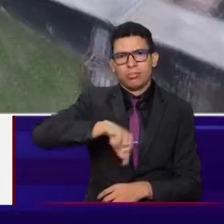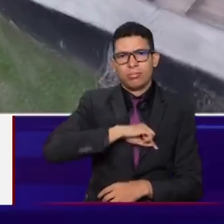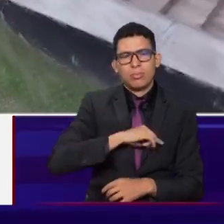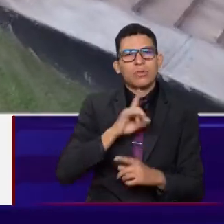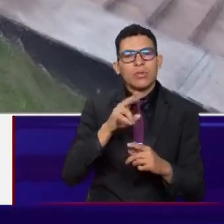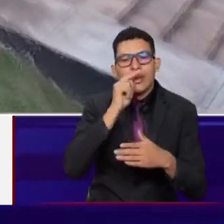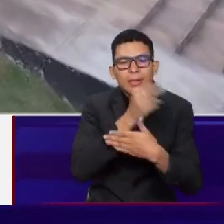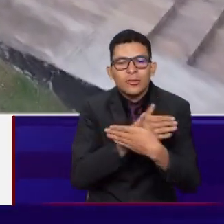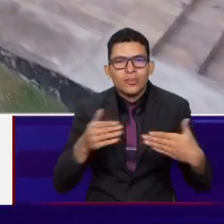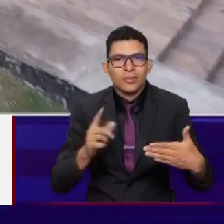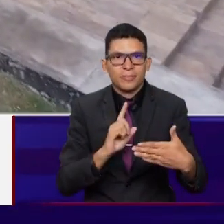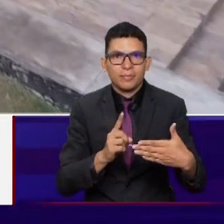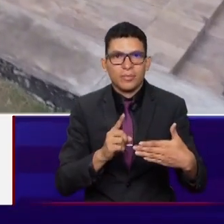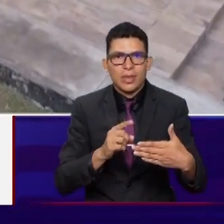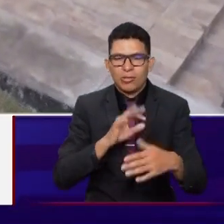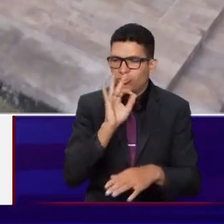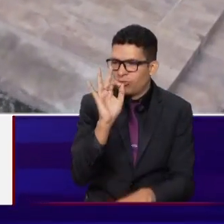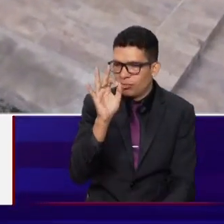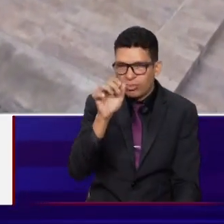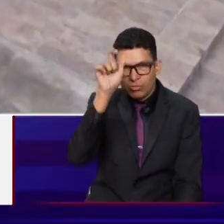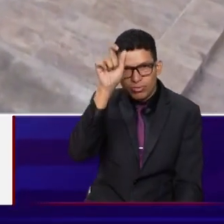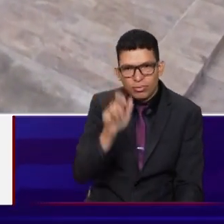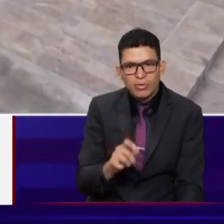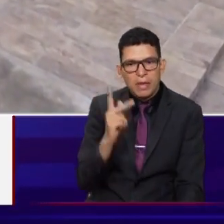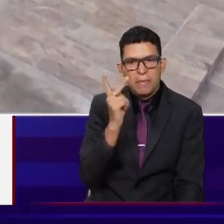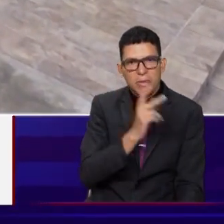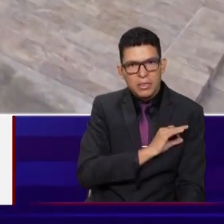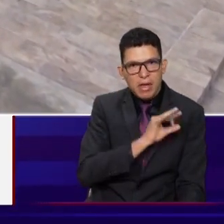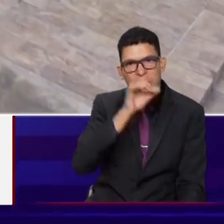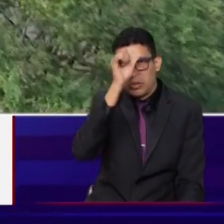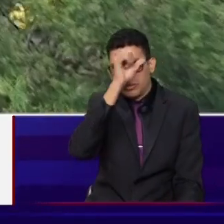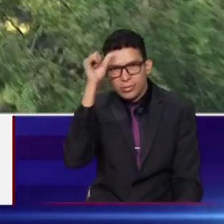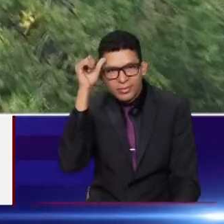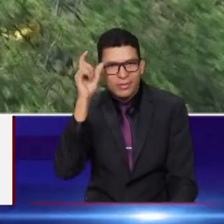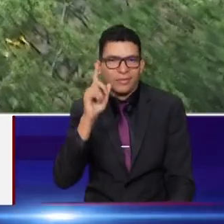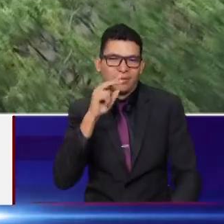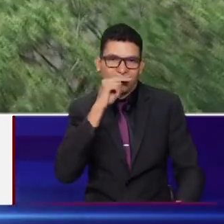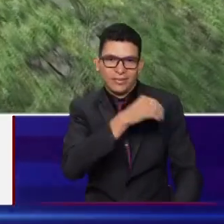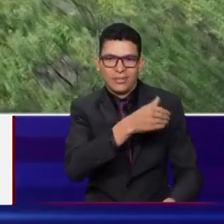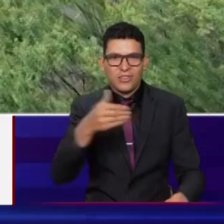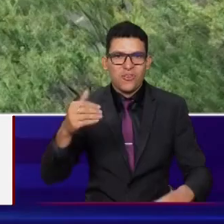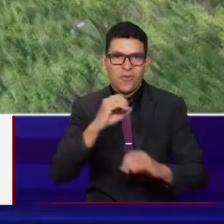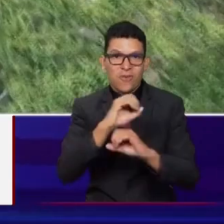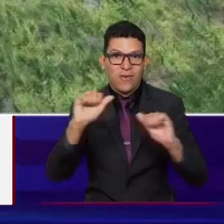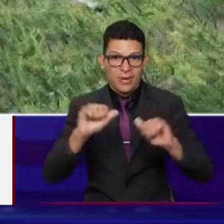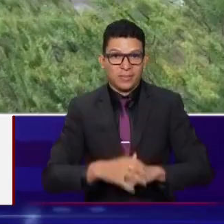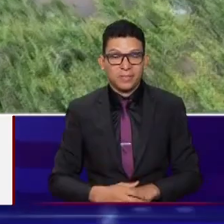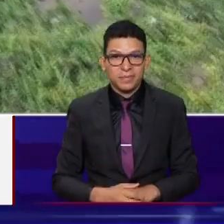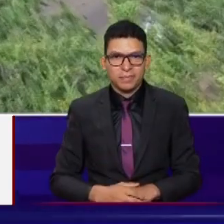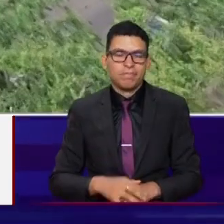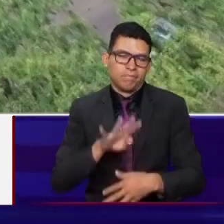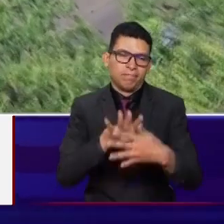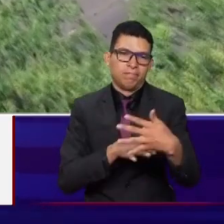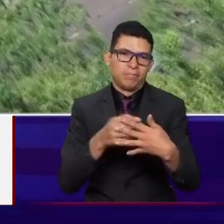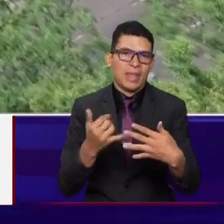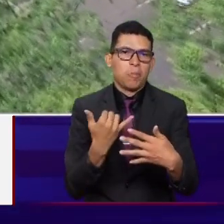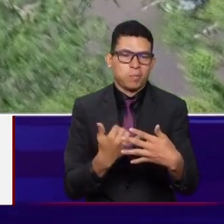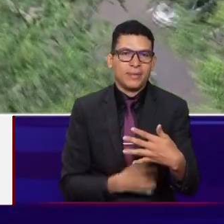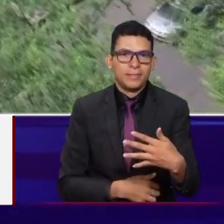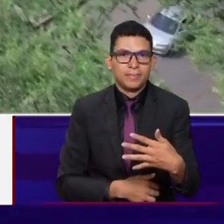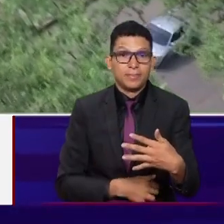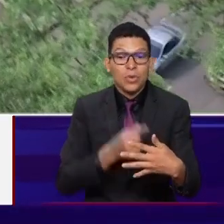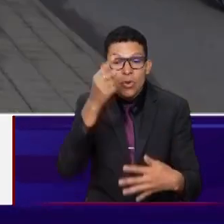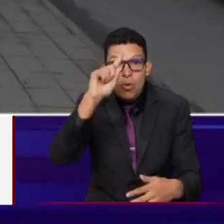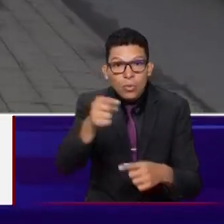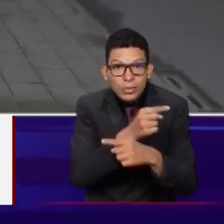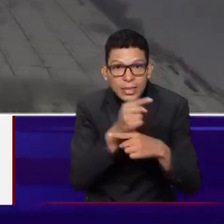franja infantil todos los fines de semana para los niños y las niñas. Entonces, pues, eso es parte de la programación. La